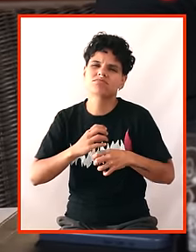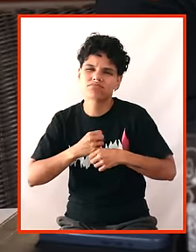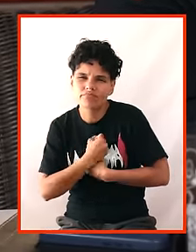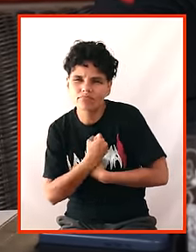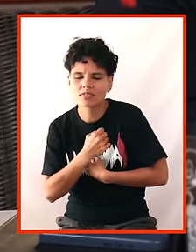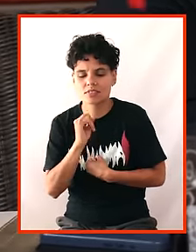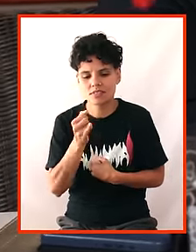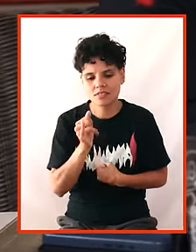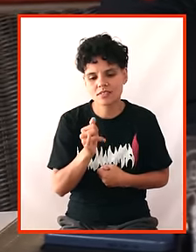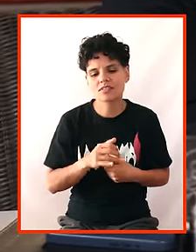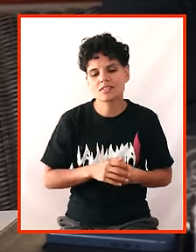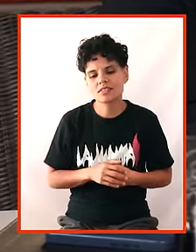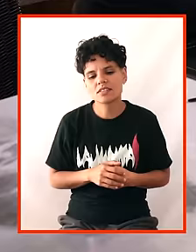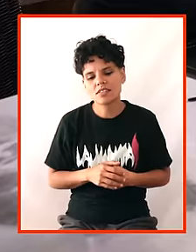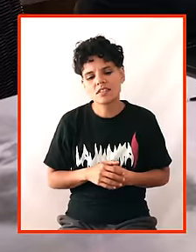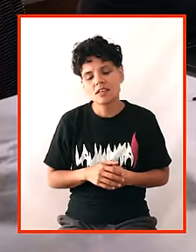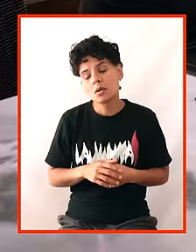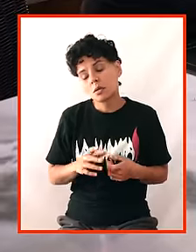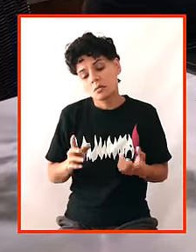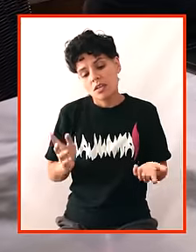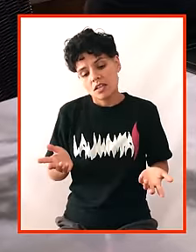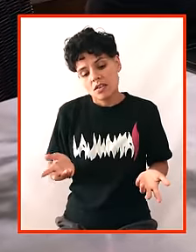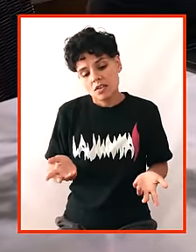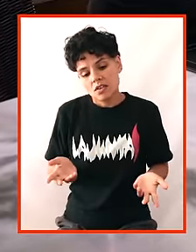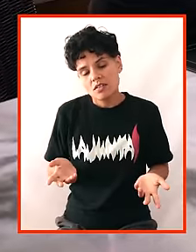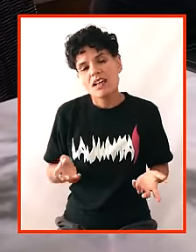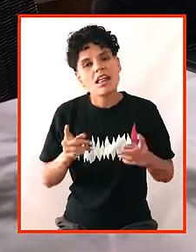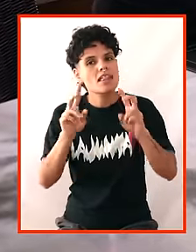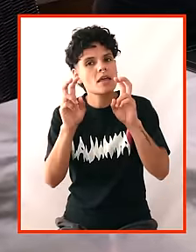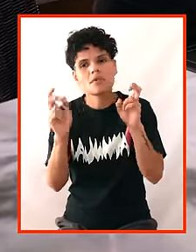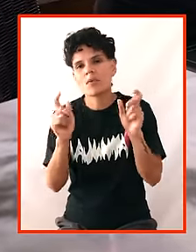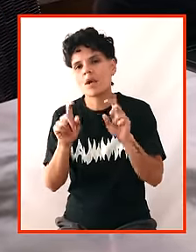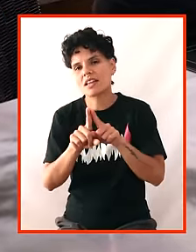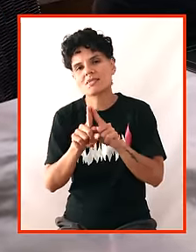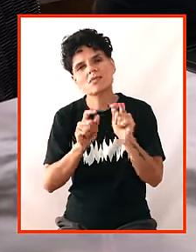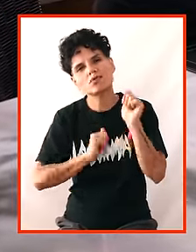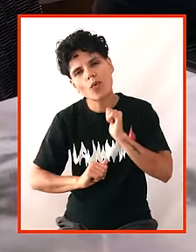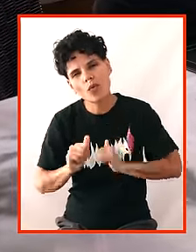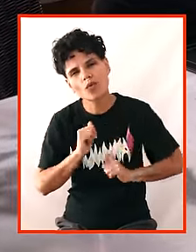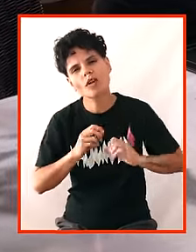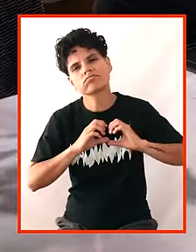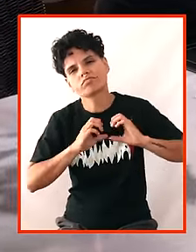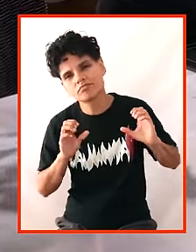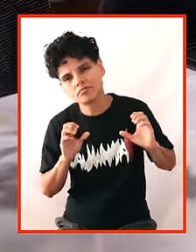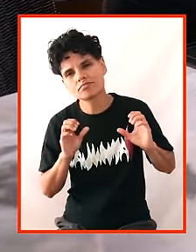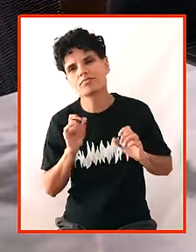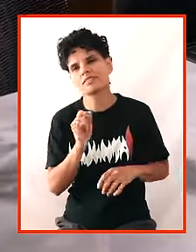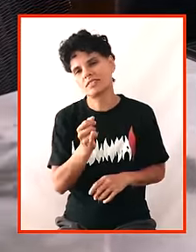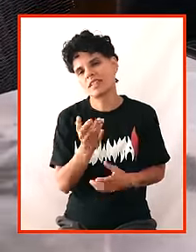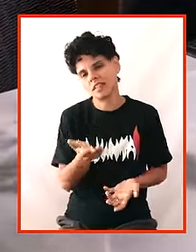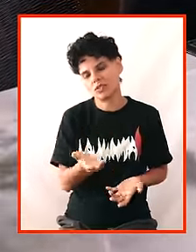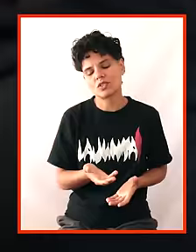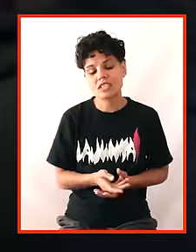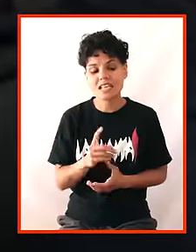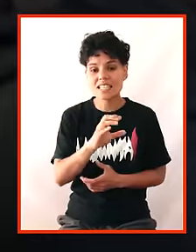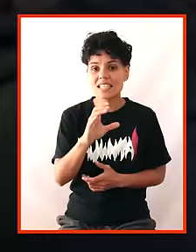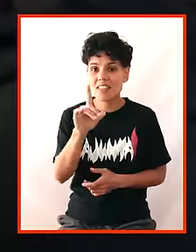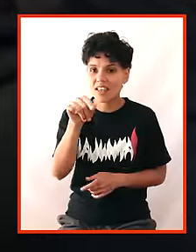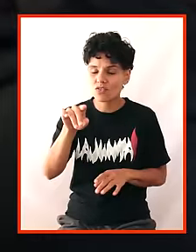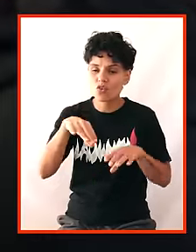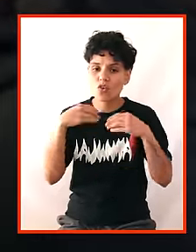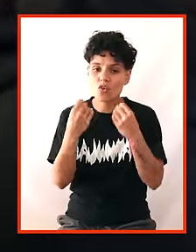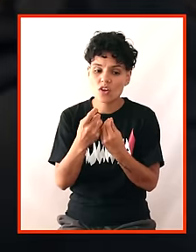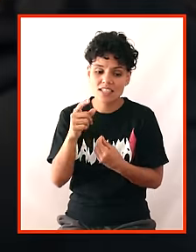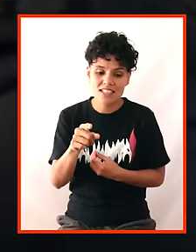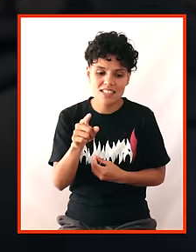buenas, pero la lógica es el desamor, ¿no? Sí. Este disco completo, mira, como adelante hablamos de esta